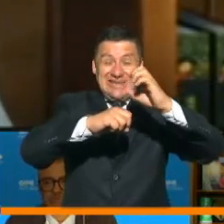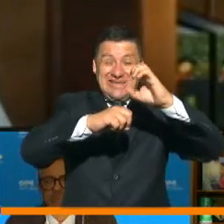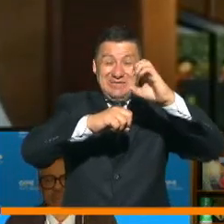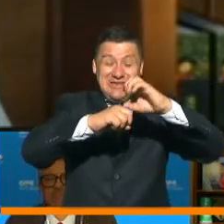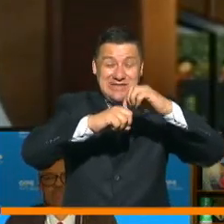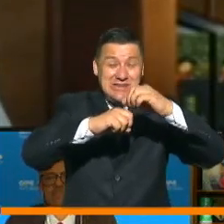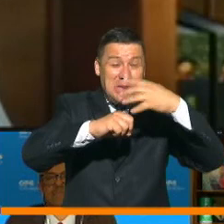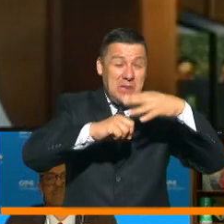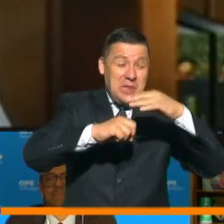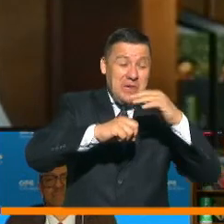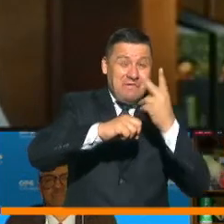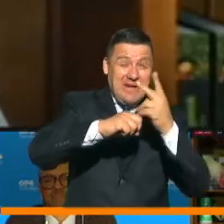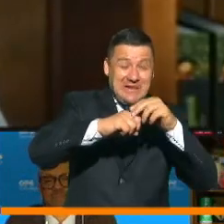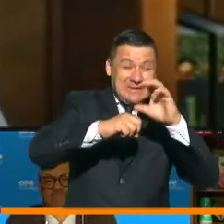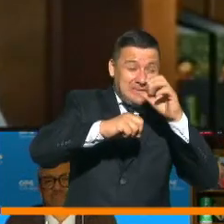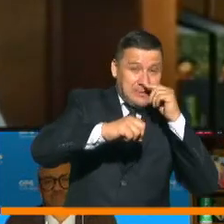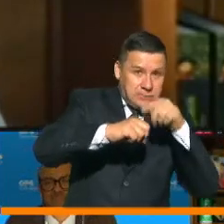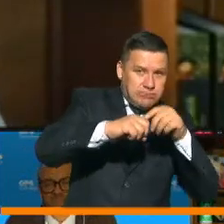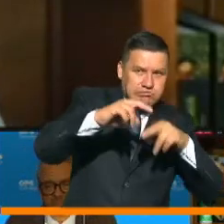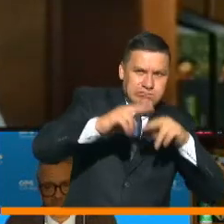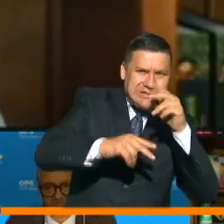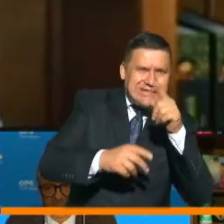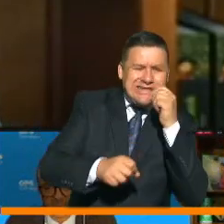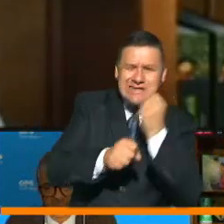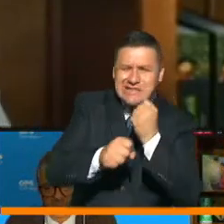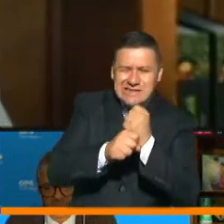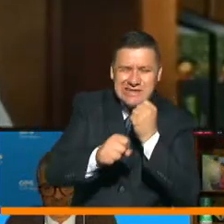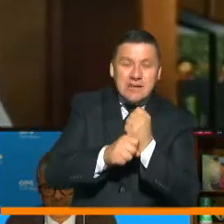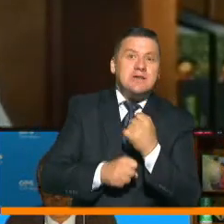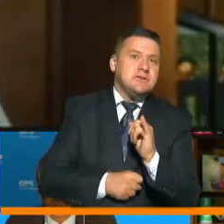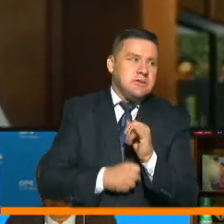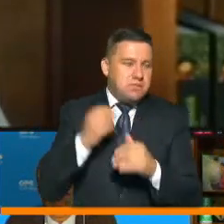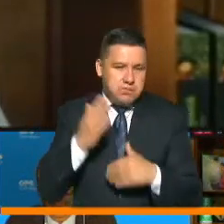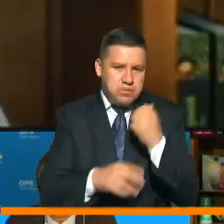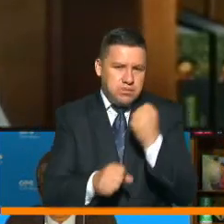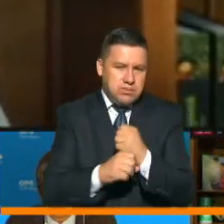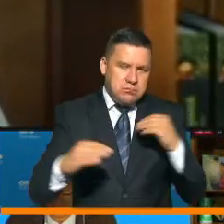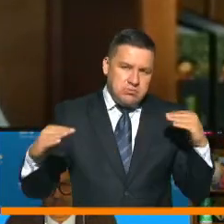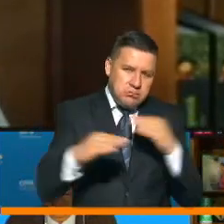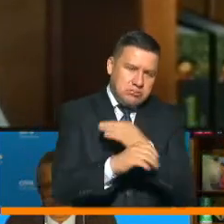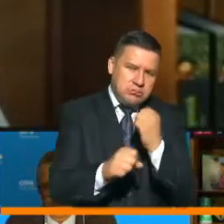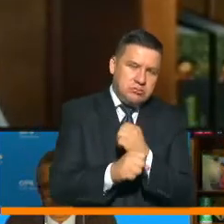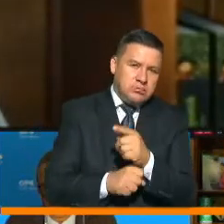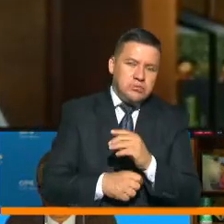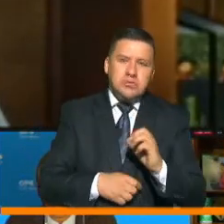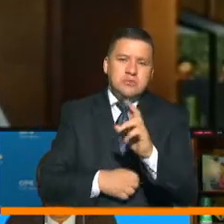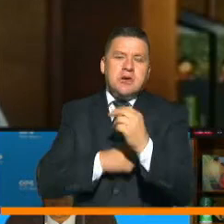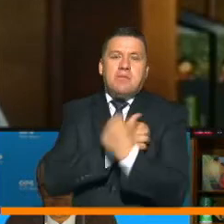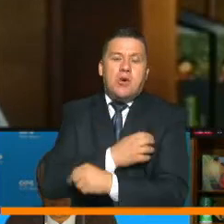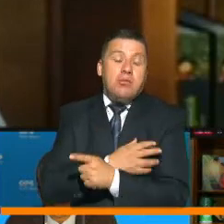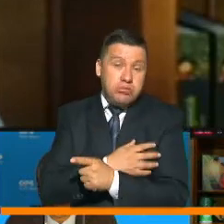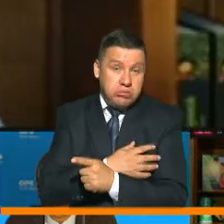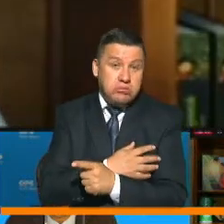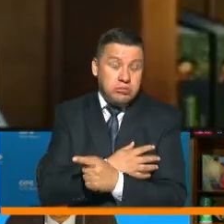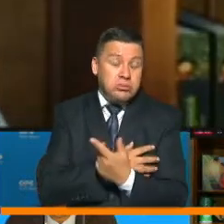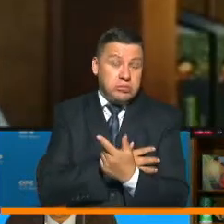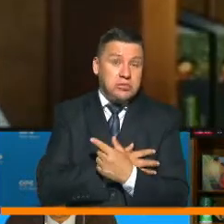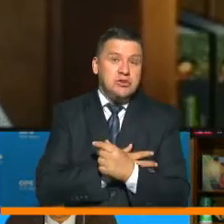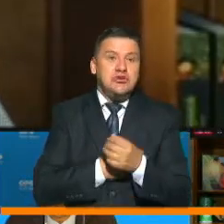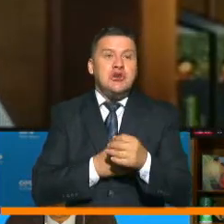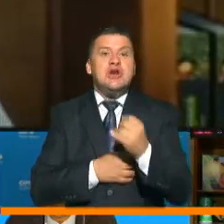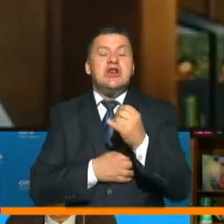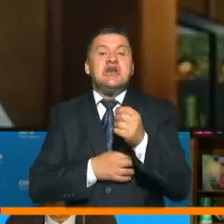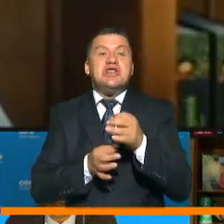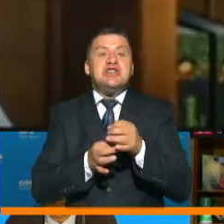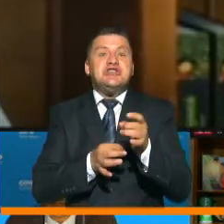de una inversión grande en infraestructura como la que se está haciendo. Y dimos inicio a la transversal del occidente de Boyacá, la cual va